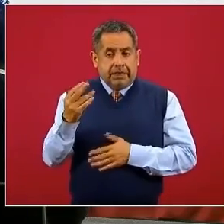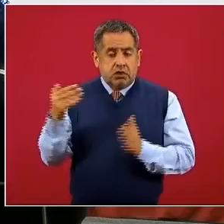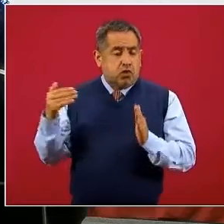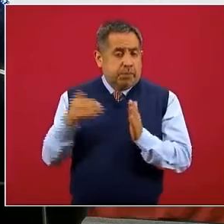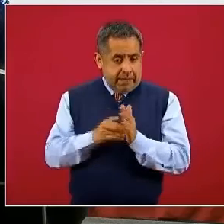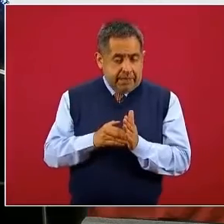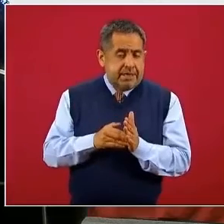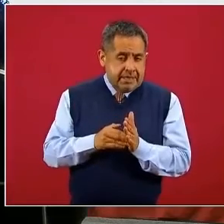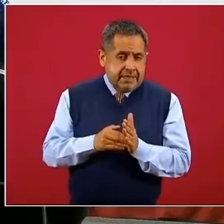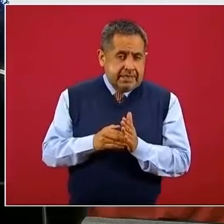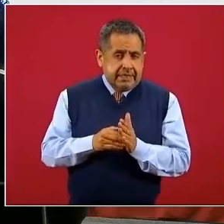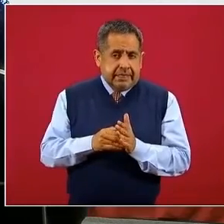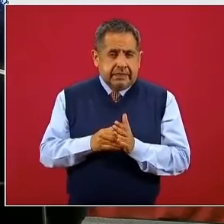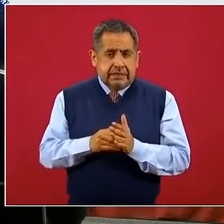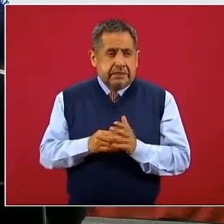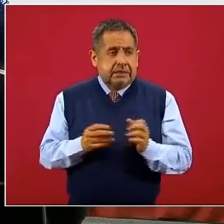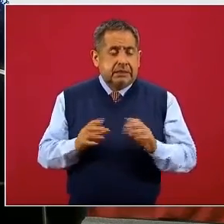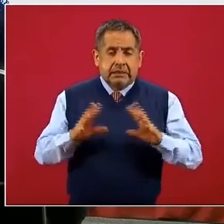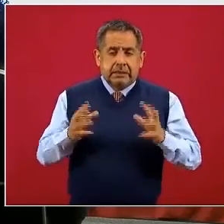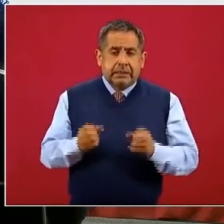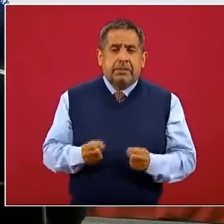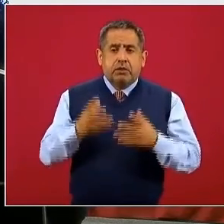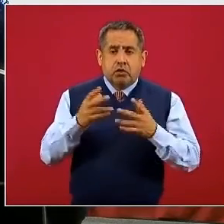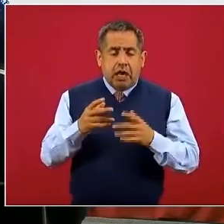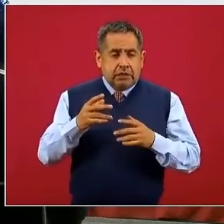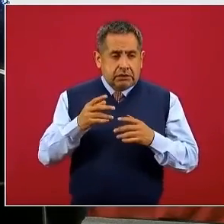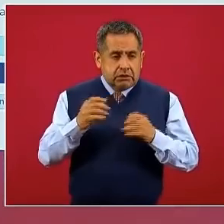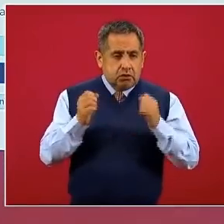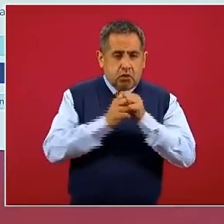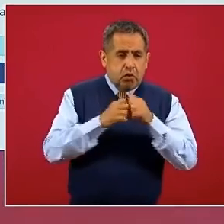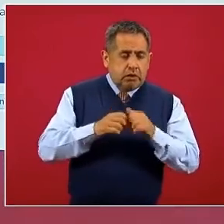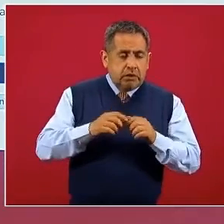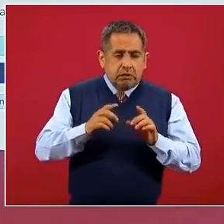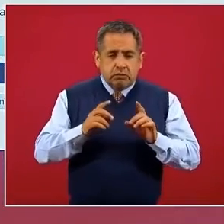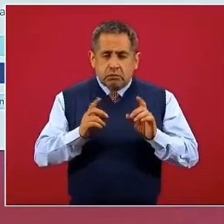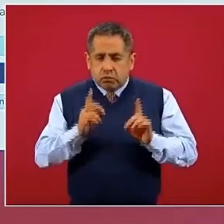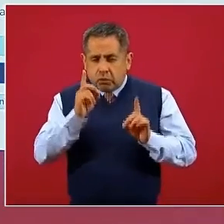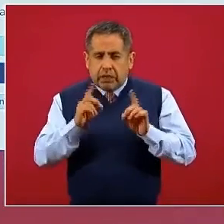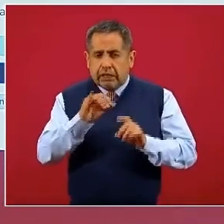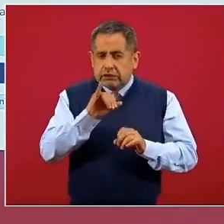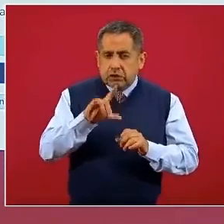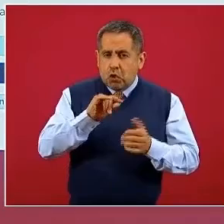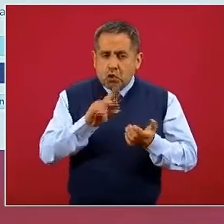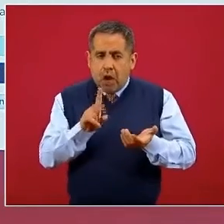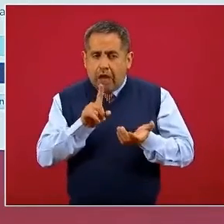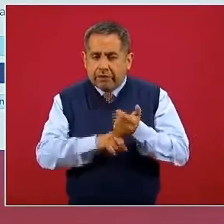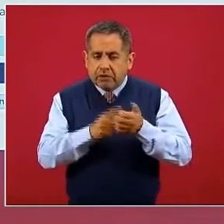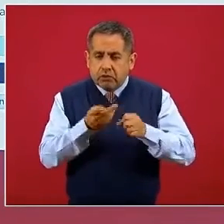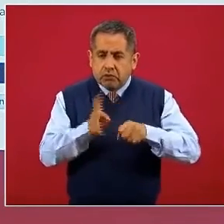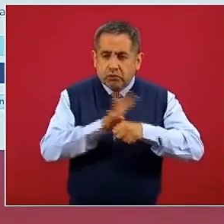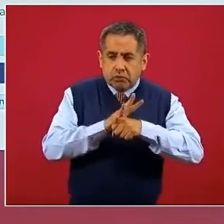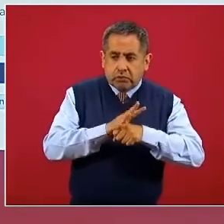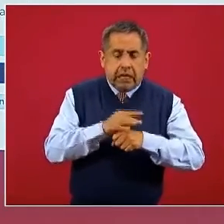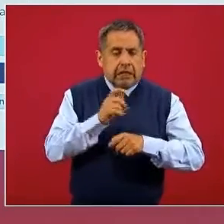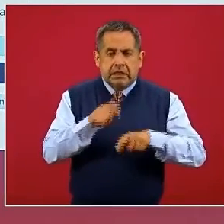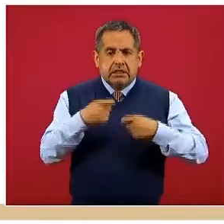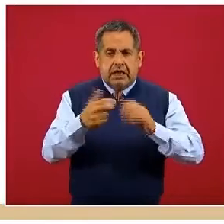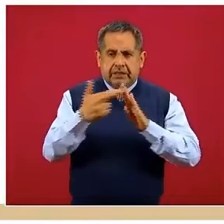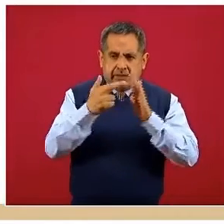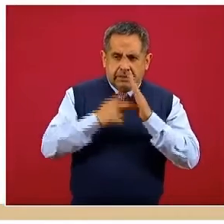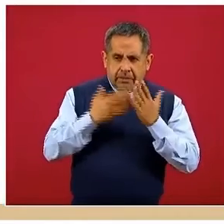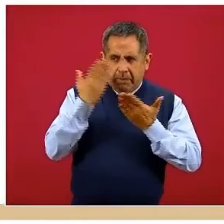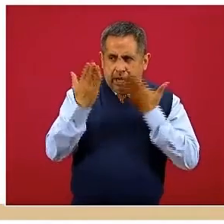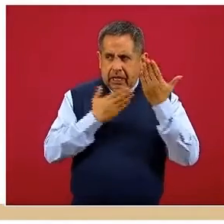2.425.000 las personas que han sido clasificadas como casos sospechosos y por lo tanto ingresado a protocolo de